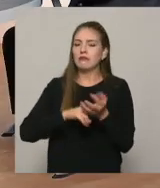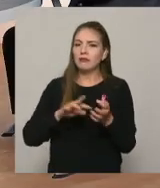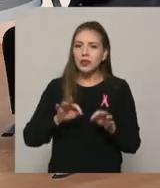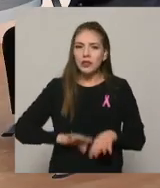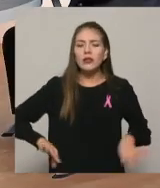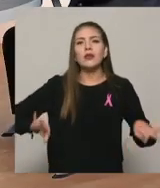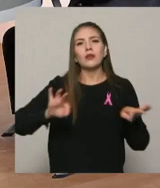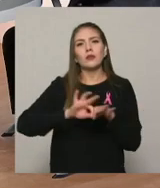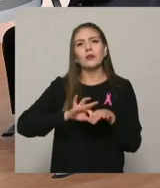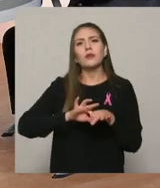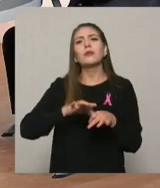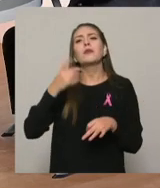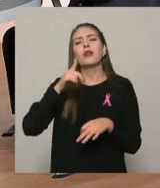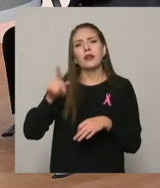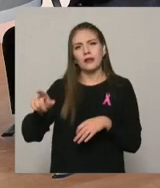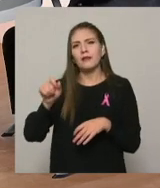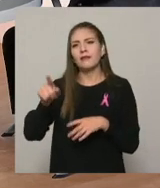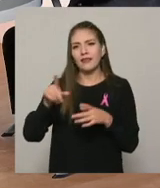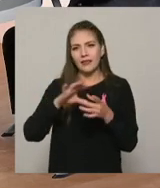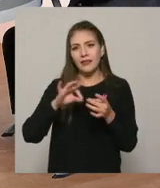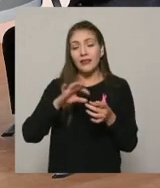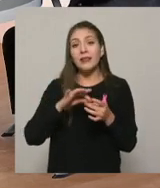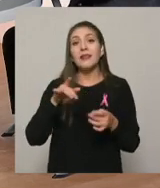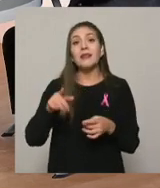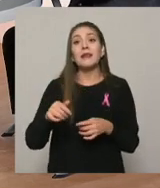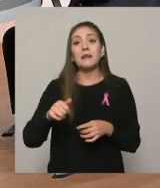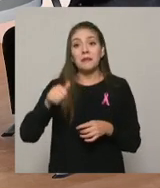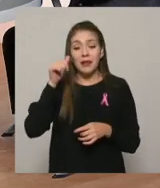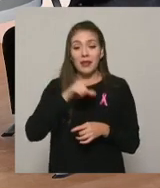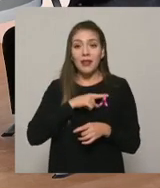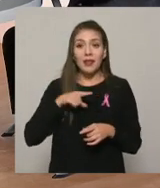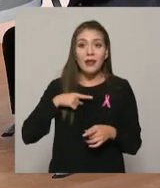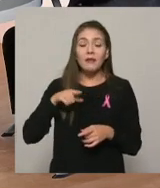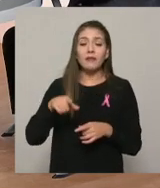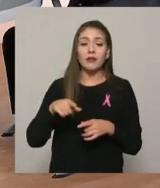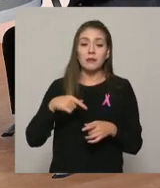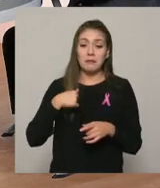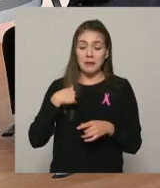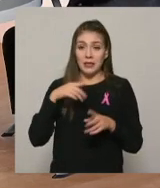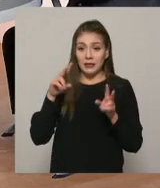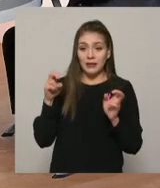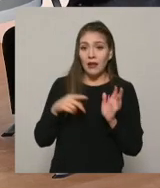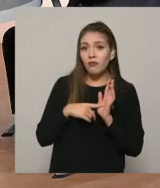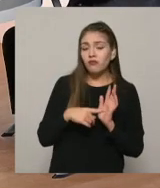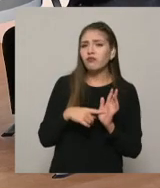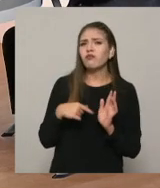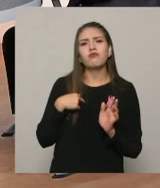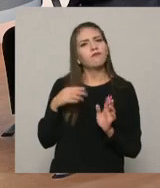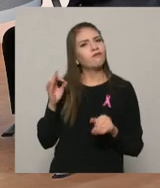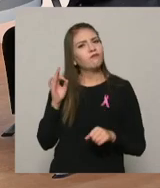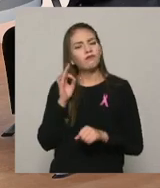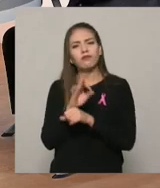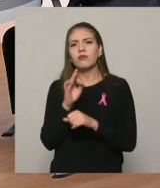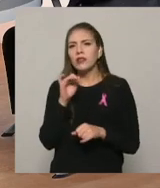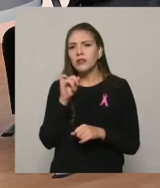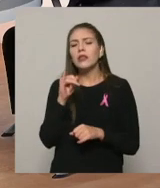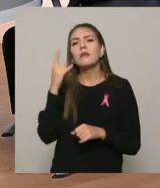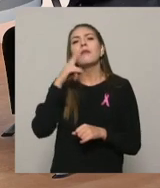sentido, como tú comentas, primero te tienes que pelear, tienes que defender tus temas, ¿no?, para poderlos ver al